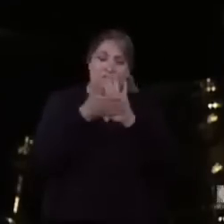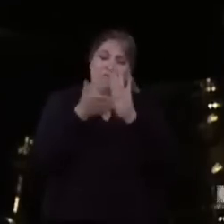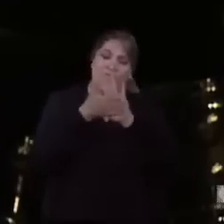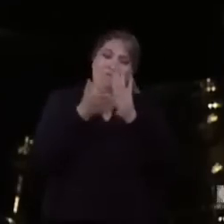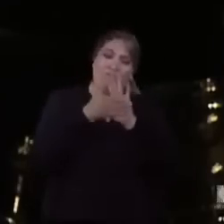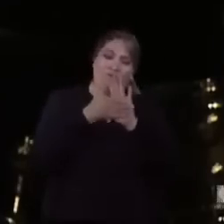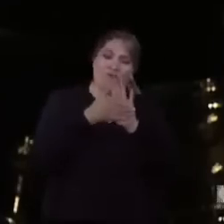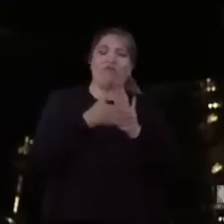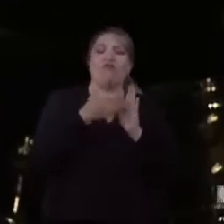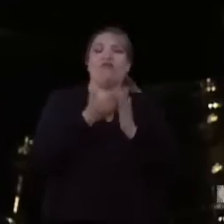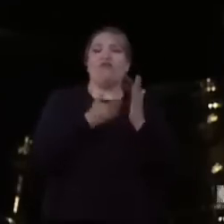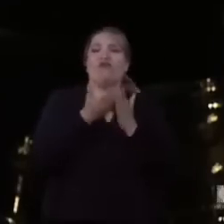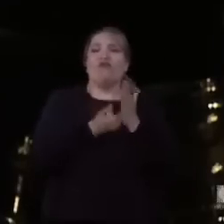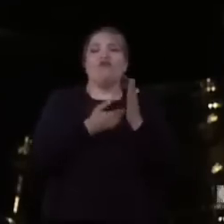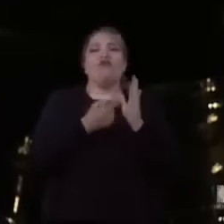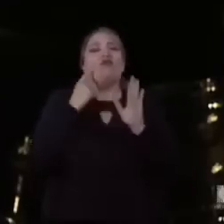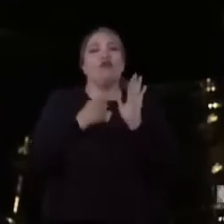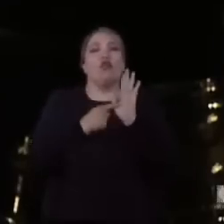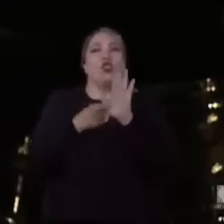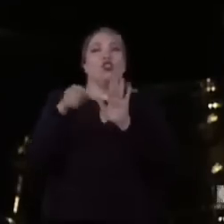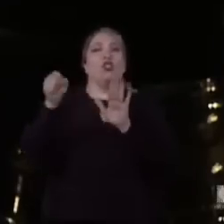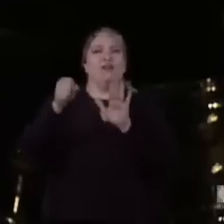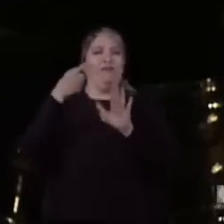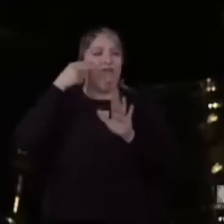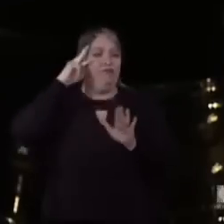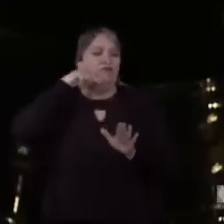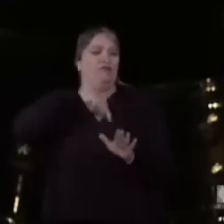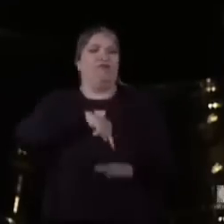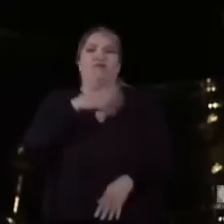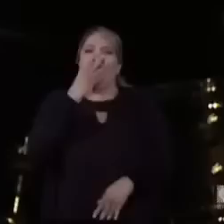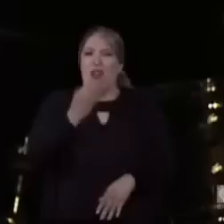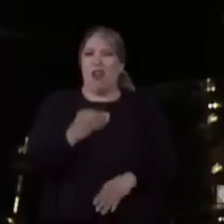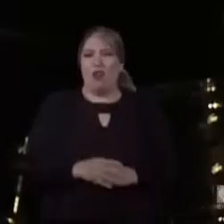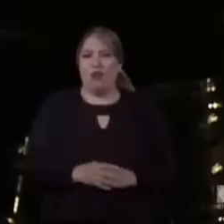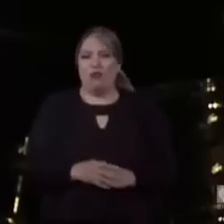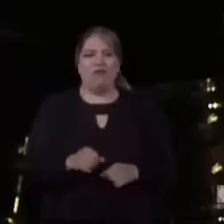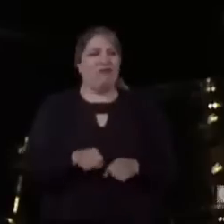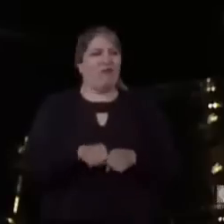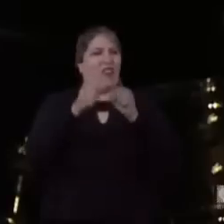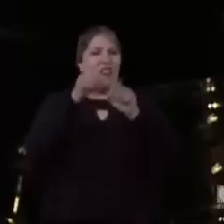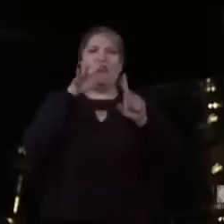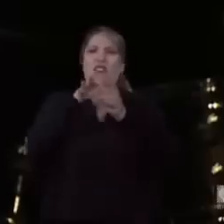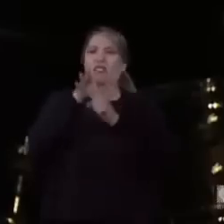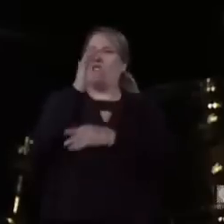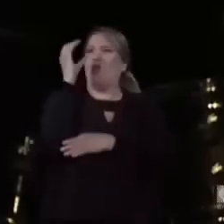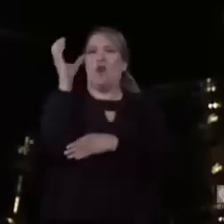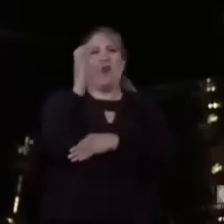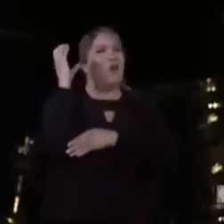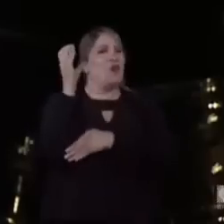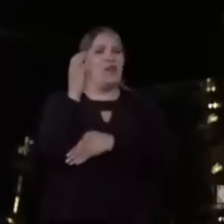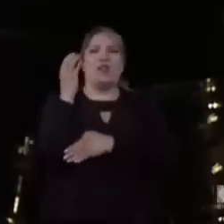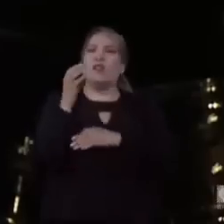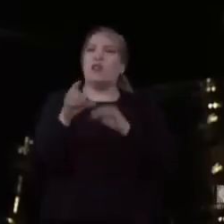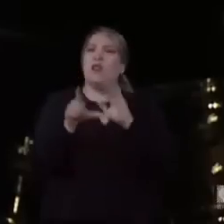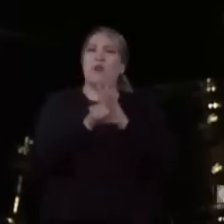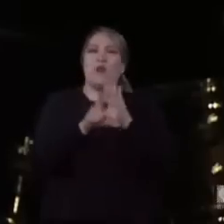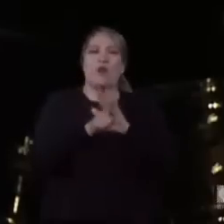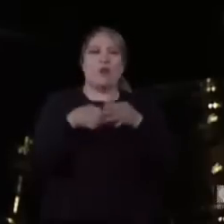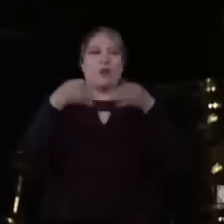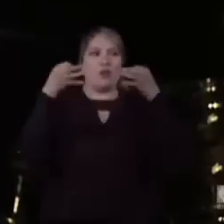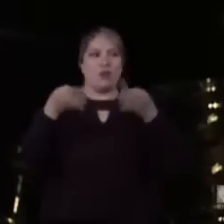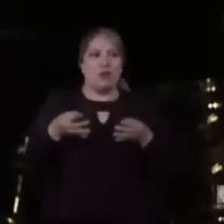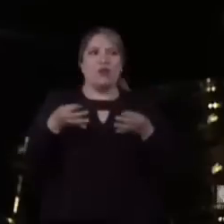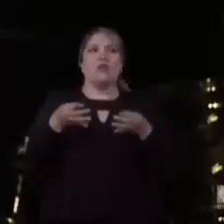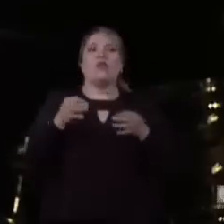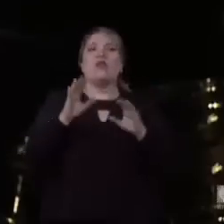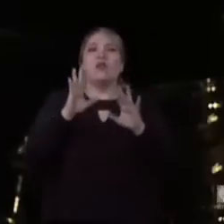como triunfo lo que era intrínsecamente perverso. Y ese daño moral a la nación vulnera la legitimidad social de